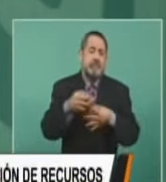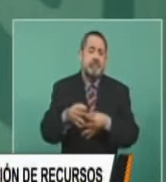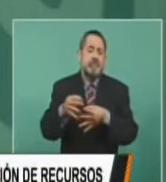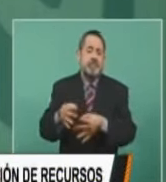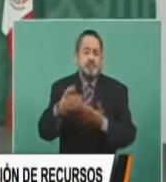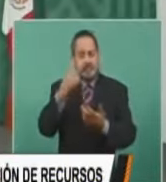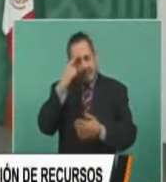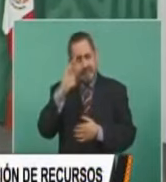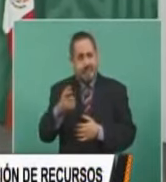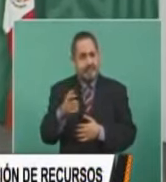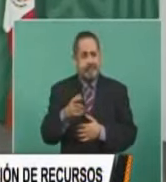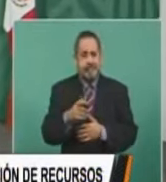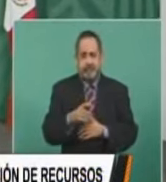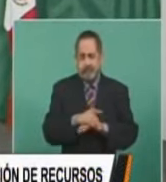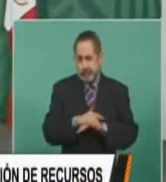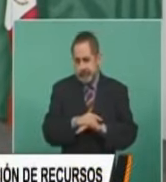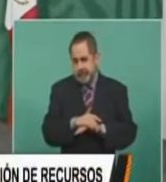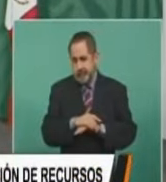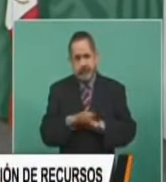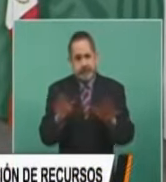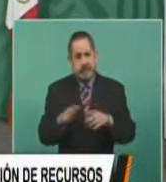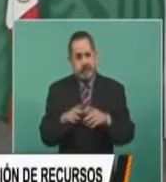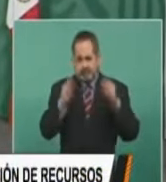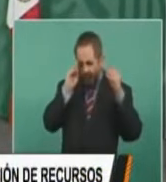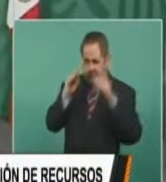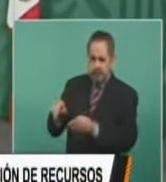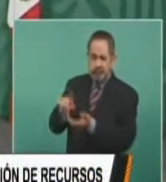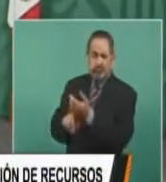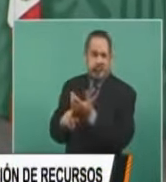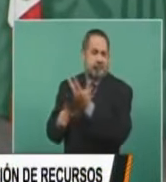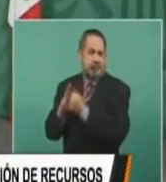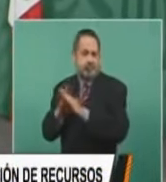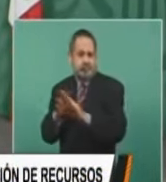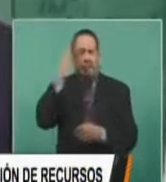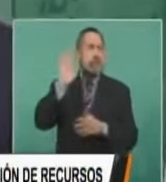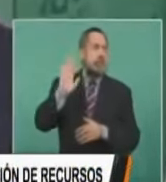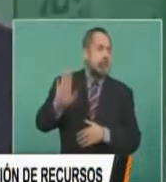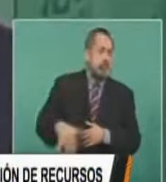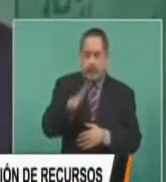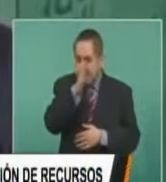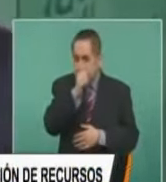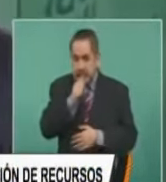para atender de fondo el problema migratorio y otros problemas.